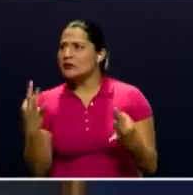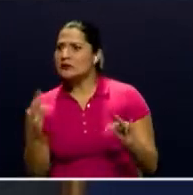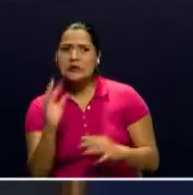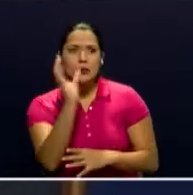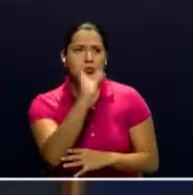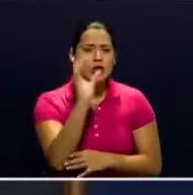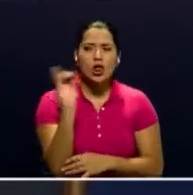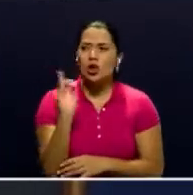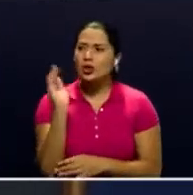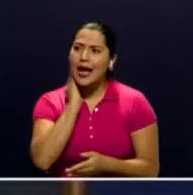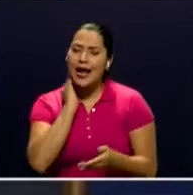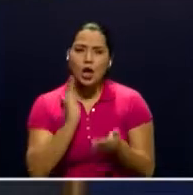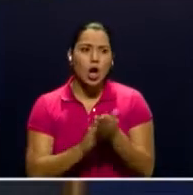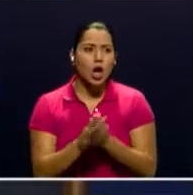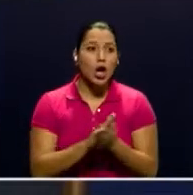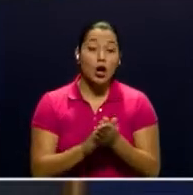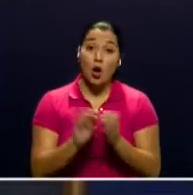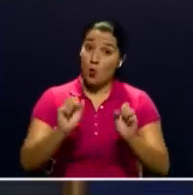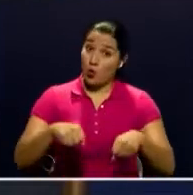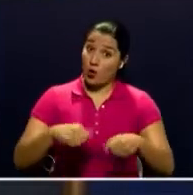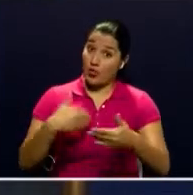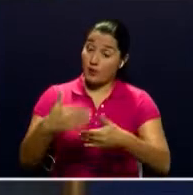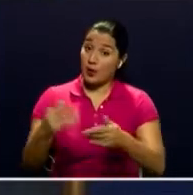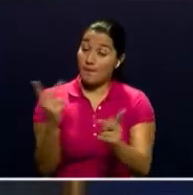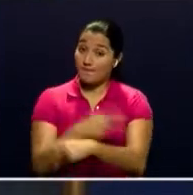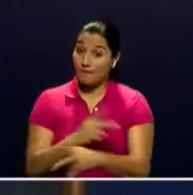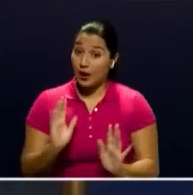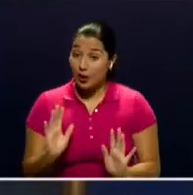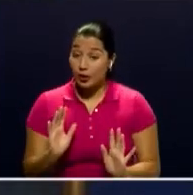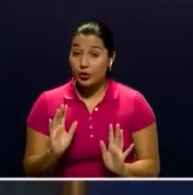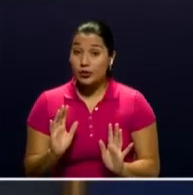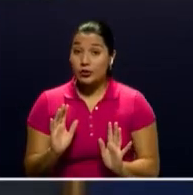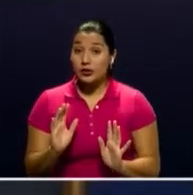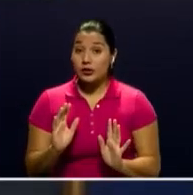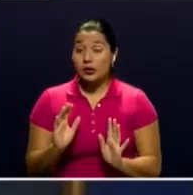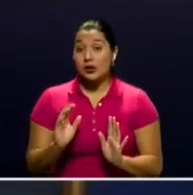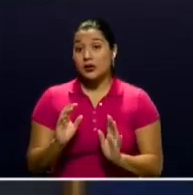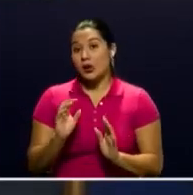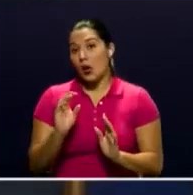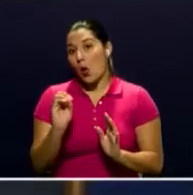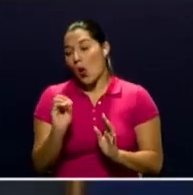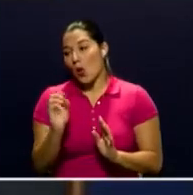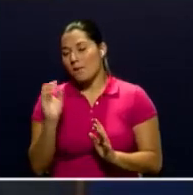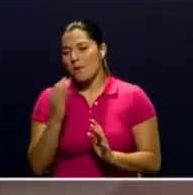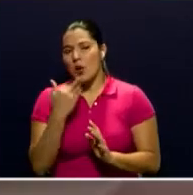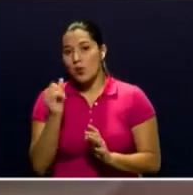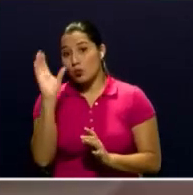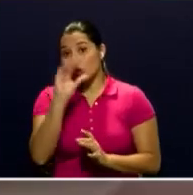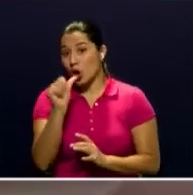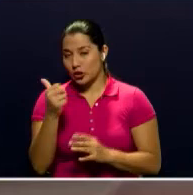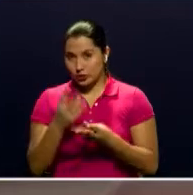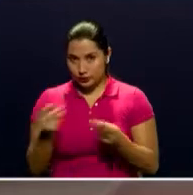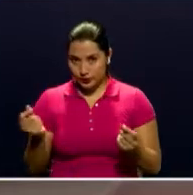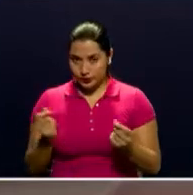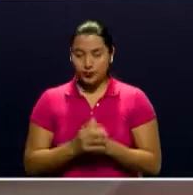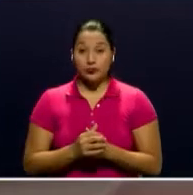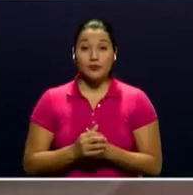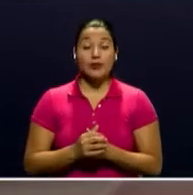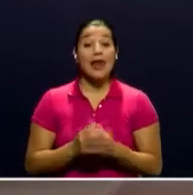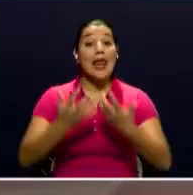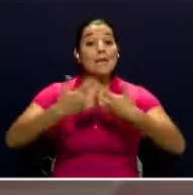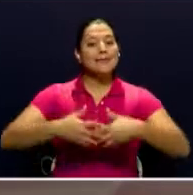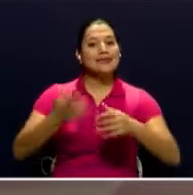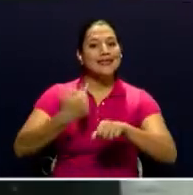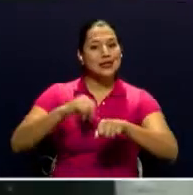consigue alcohol en gel, puede salirle más caro ese alcohol en gel que eventualmente la solución que le podría eventualmente dar. La Fábrica Nacional de Licores